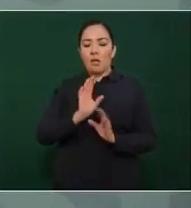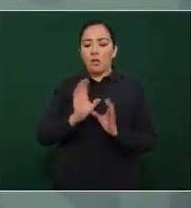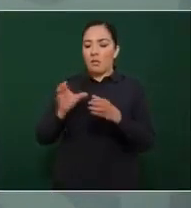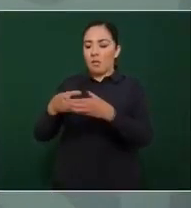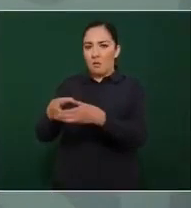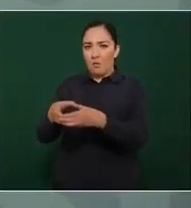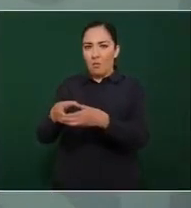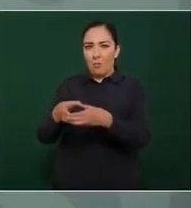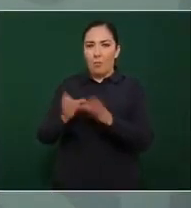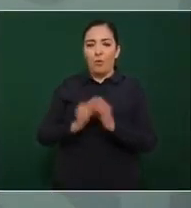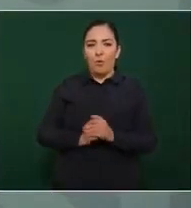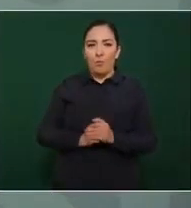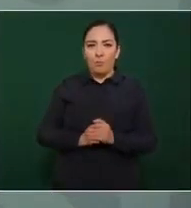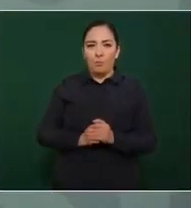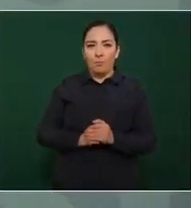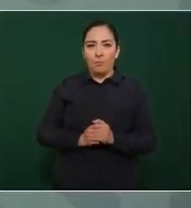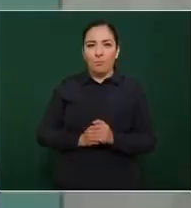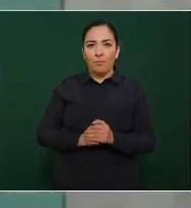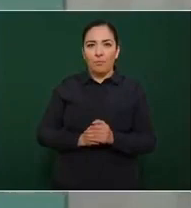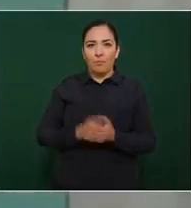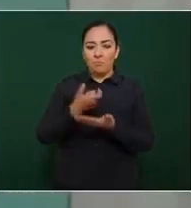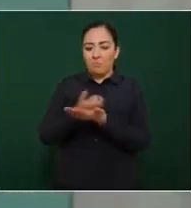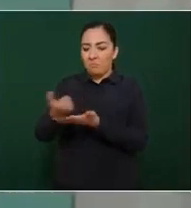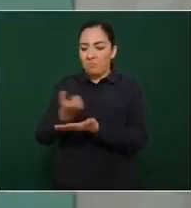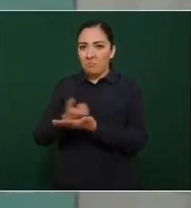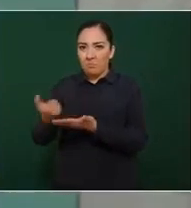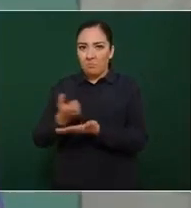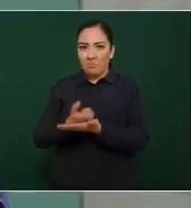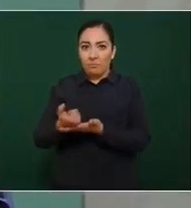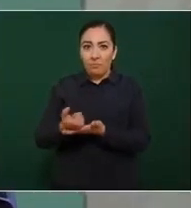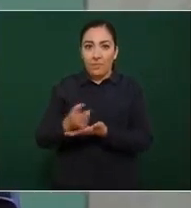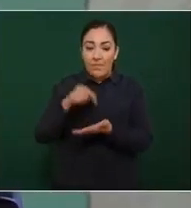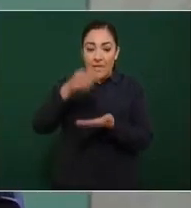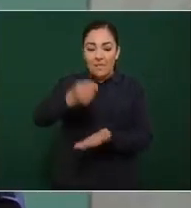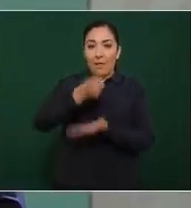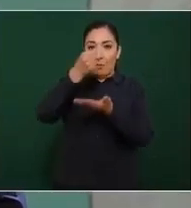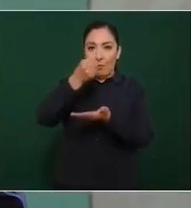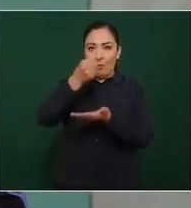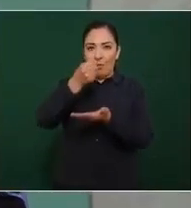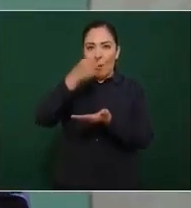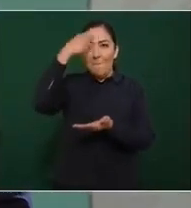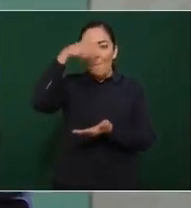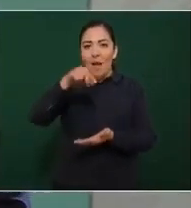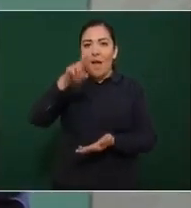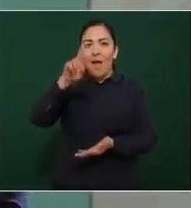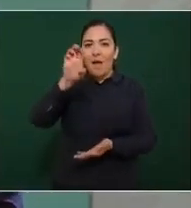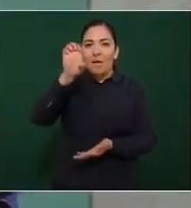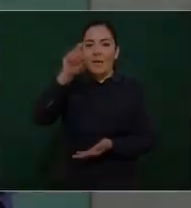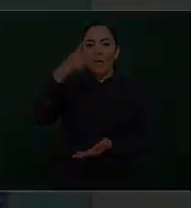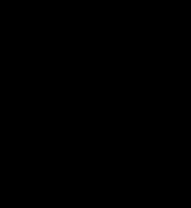llegó a llamar el fondo de los reptiles y lo